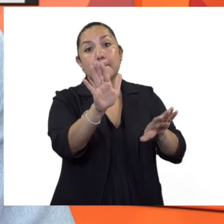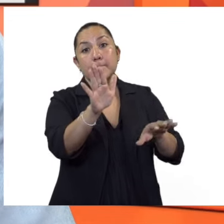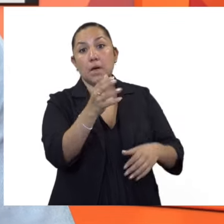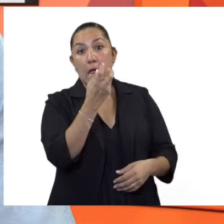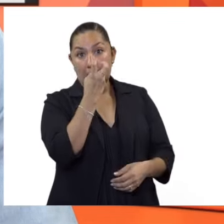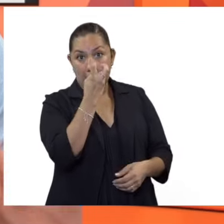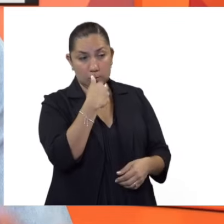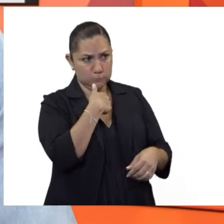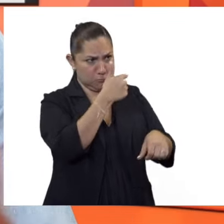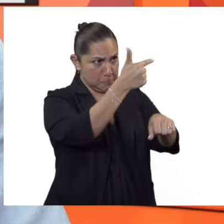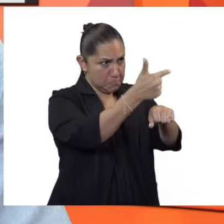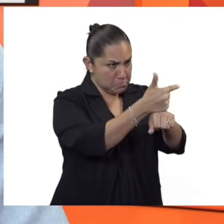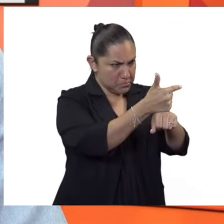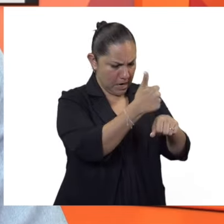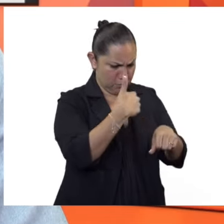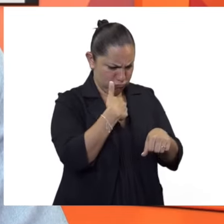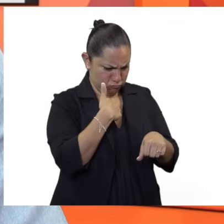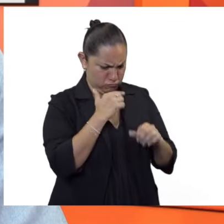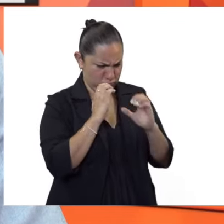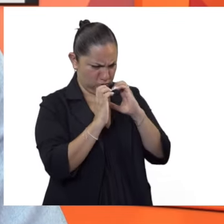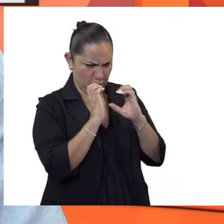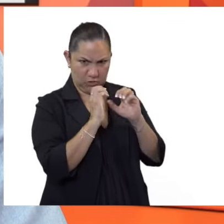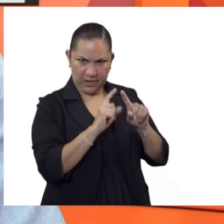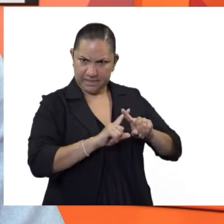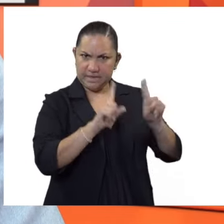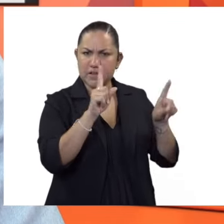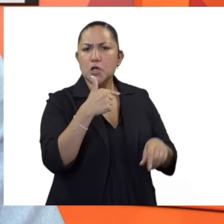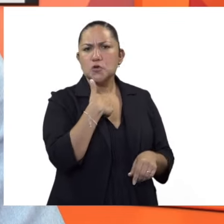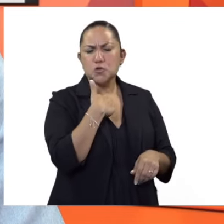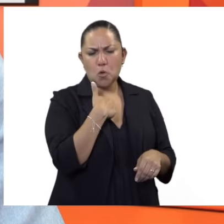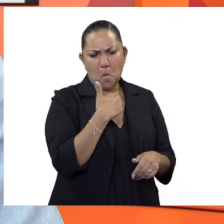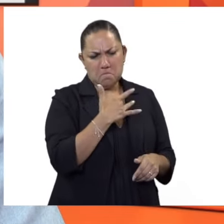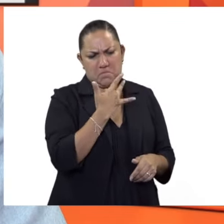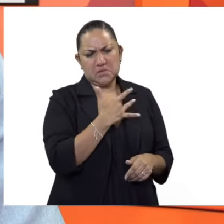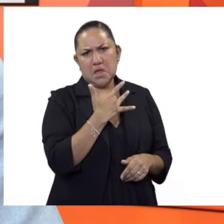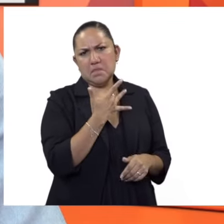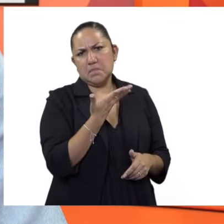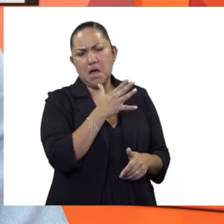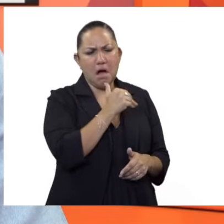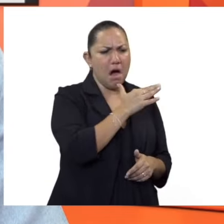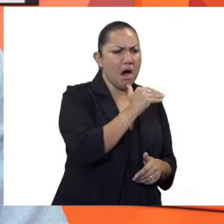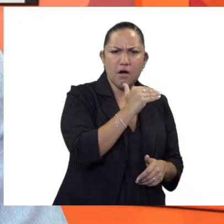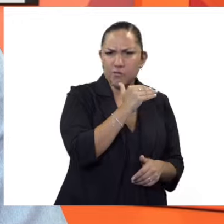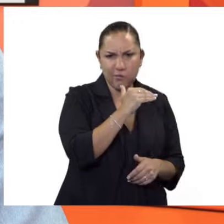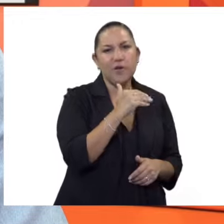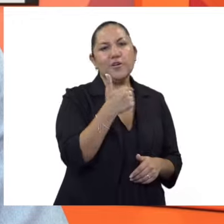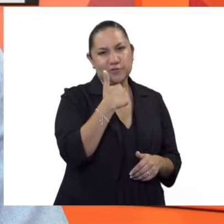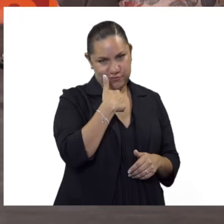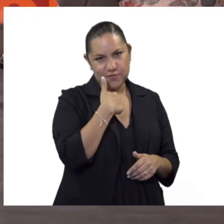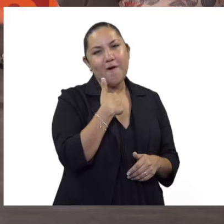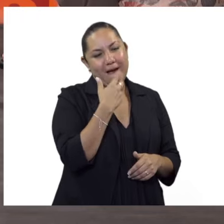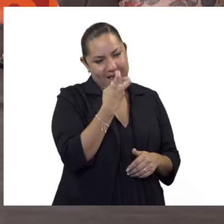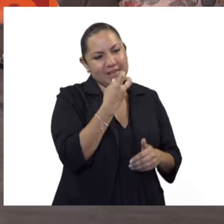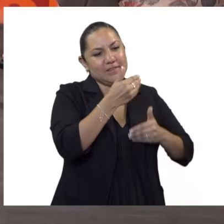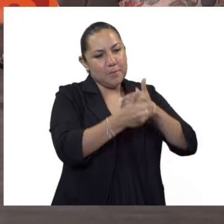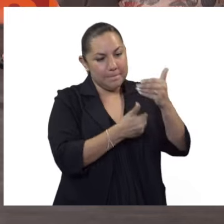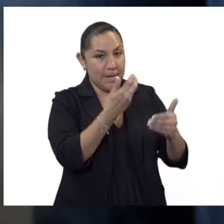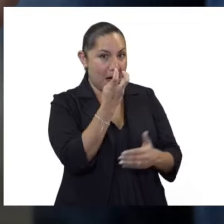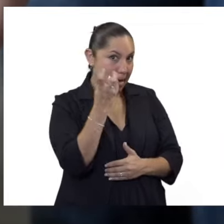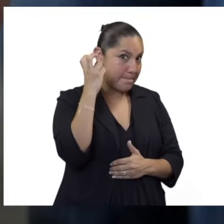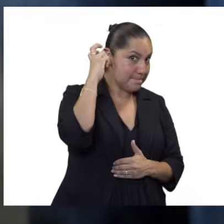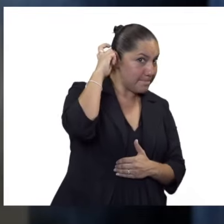me porque también este me ayudó con el aparato externo que tengo que se llama